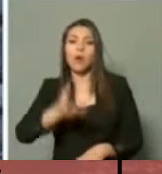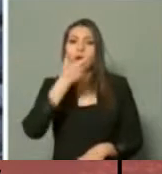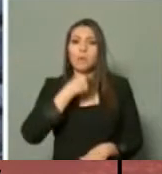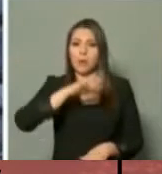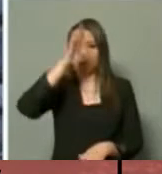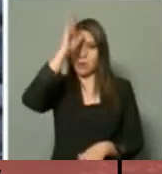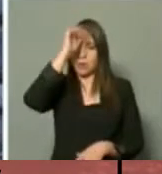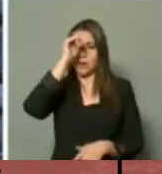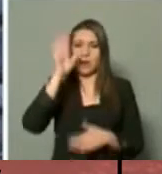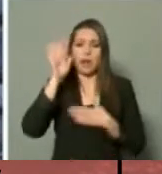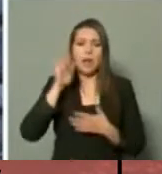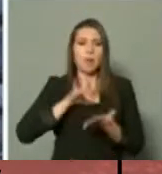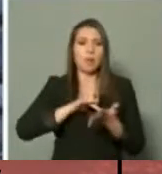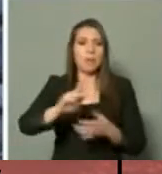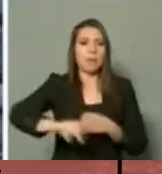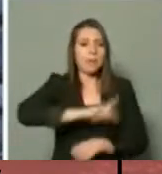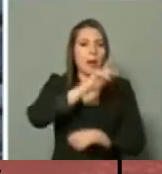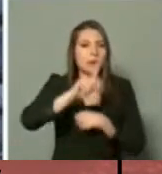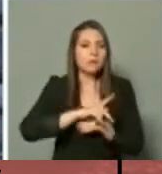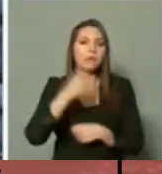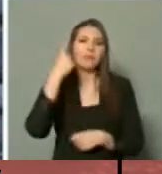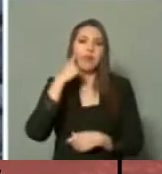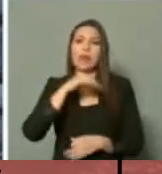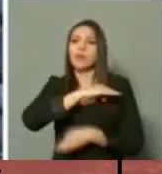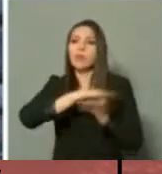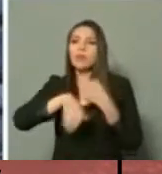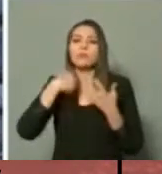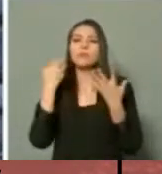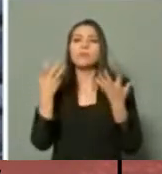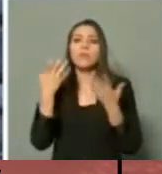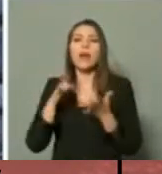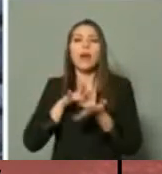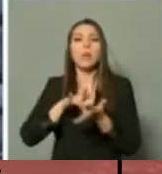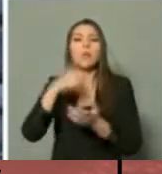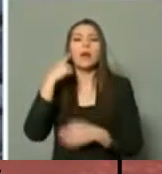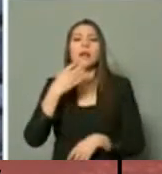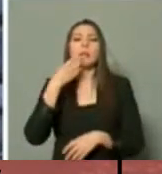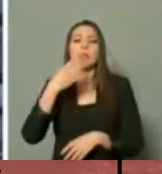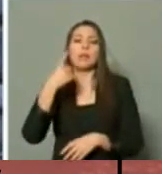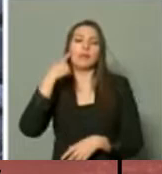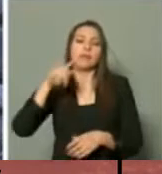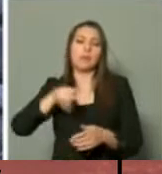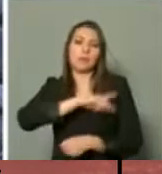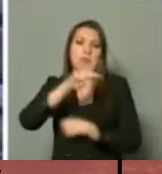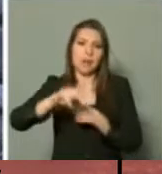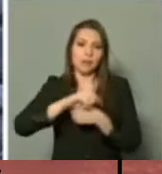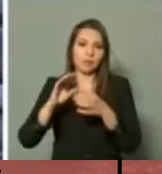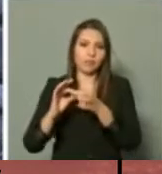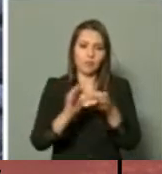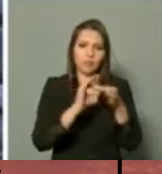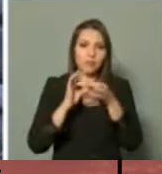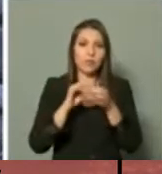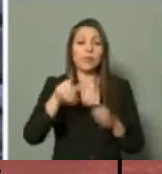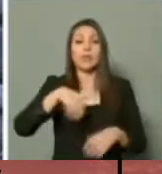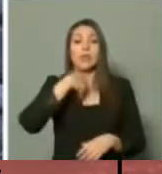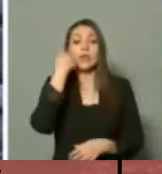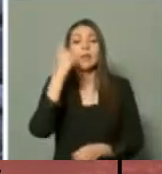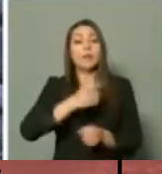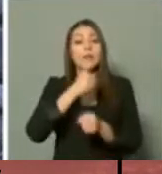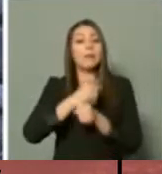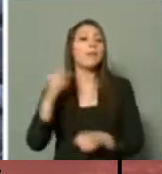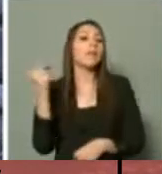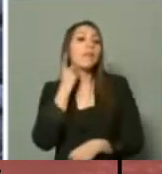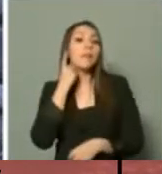y con la responsabilidad de realizar el bien común. Seré tu diputada en el primer Congreso de la Ciudad de México porque considero que los